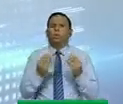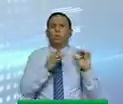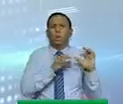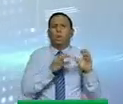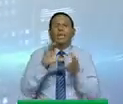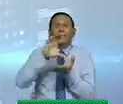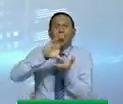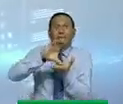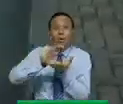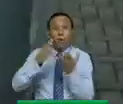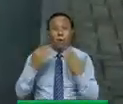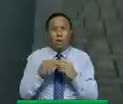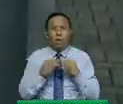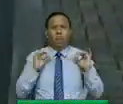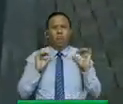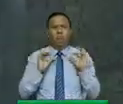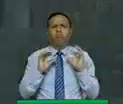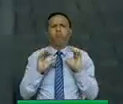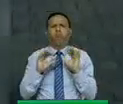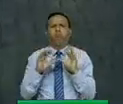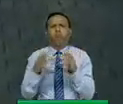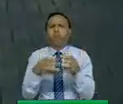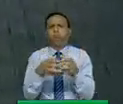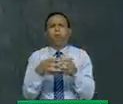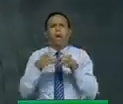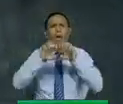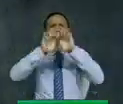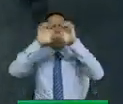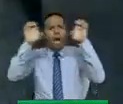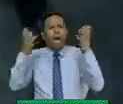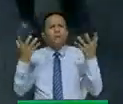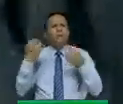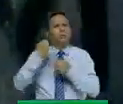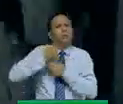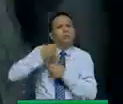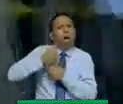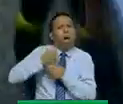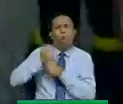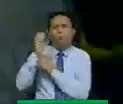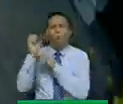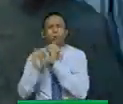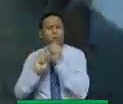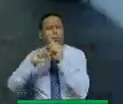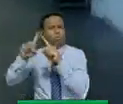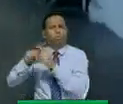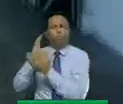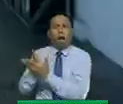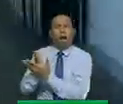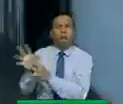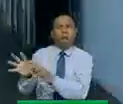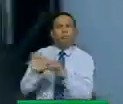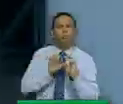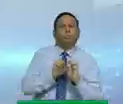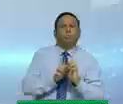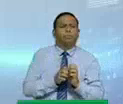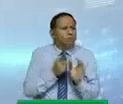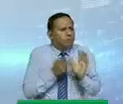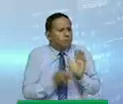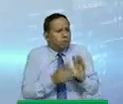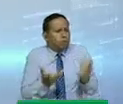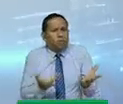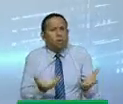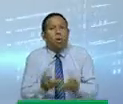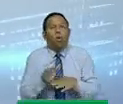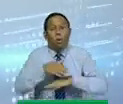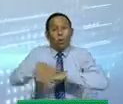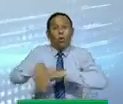ciudad, otras que en las empresas paralizaron las jornadas laborales por varios minutos. ¿Qué pasó? Y en plena avenida 9 de